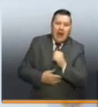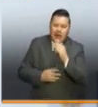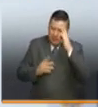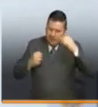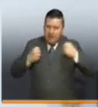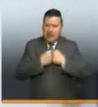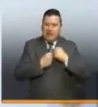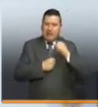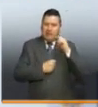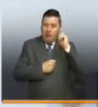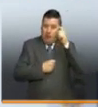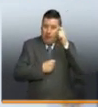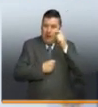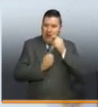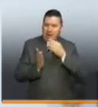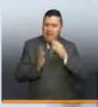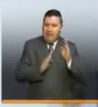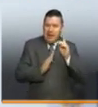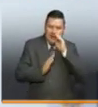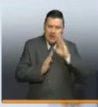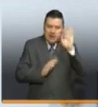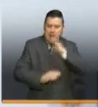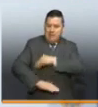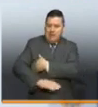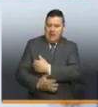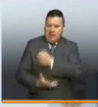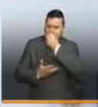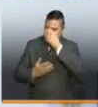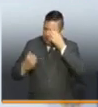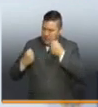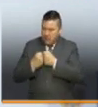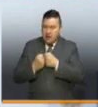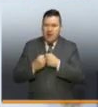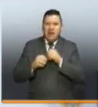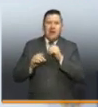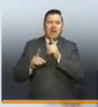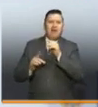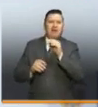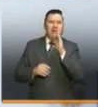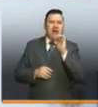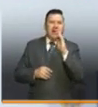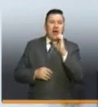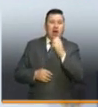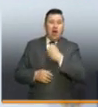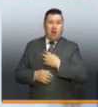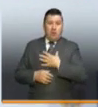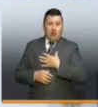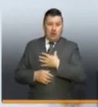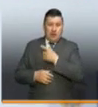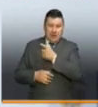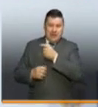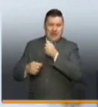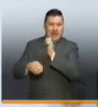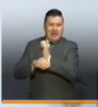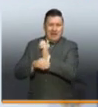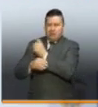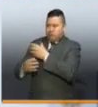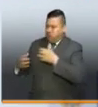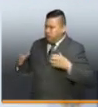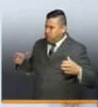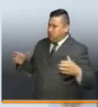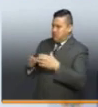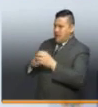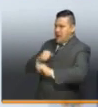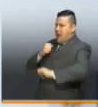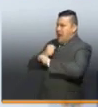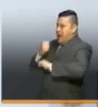el departamento nacional de planeación el ministerio de hacienda banca de las oportunidades y también hemos contado con el